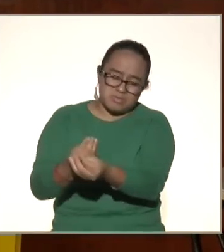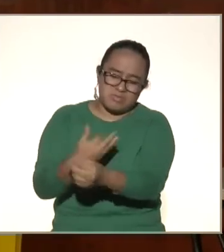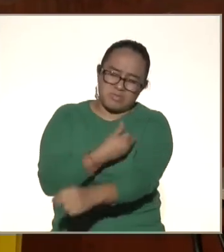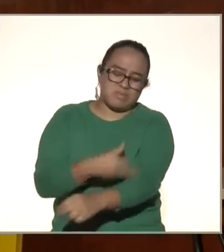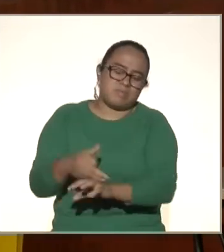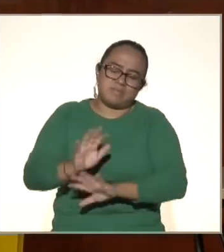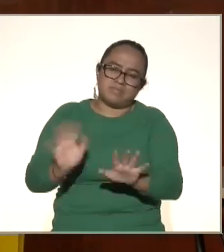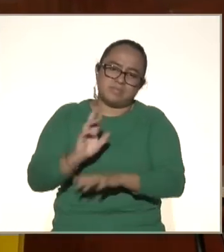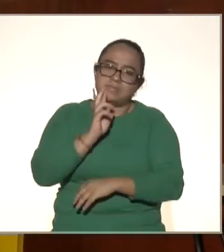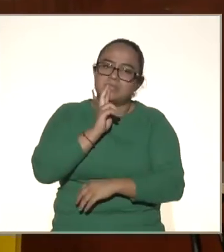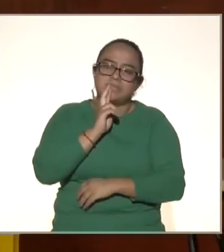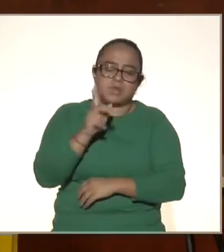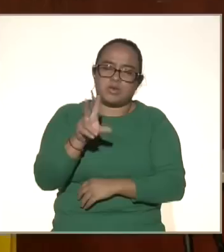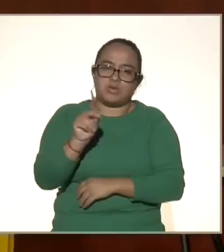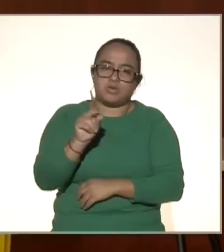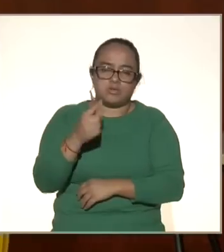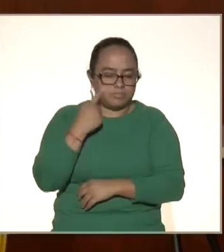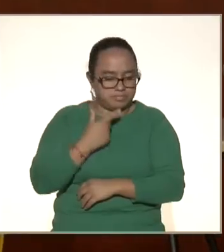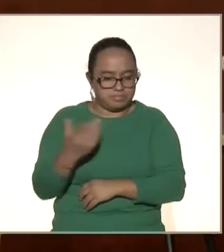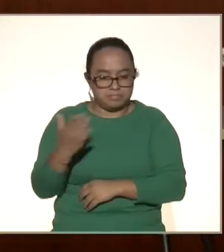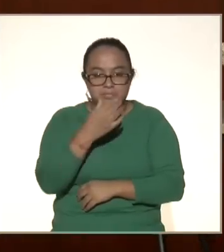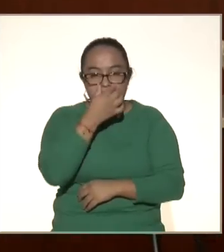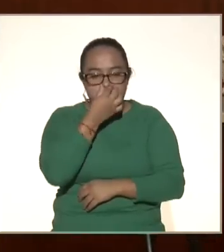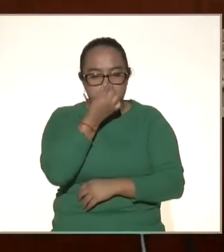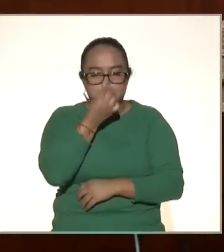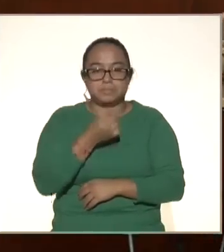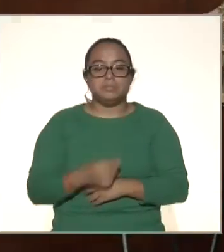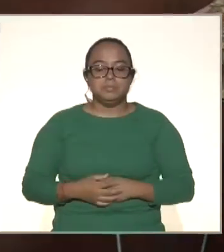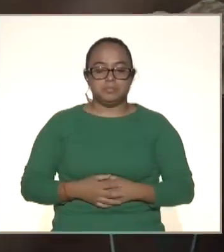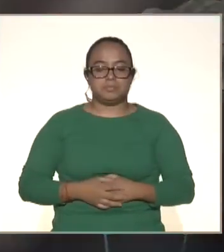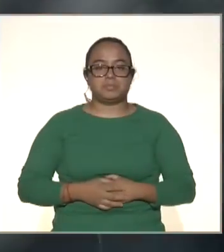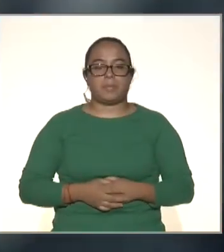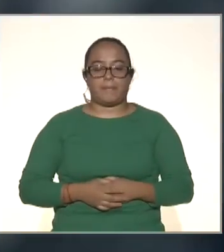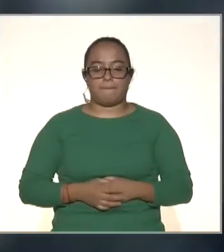su familia. Veámoslo y lo comentamos.